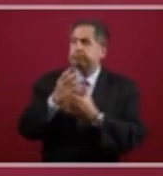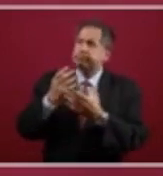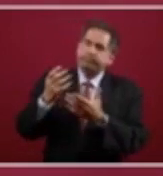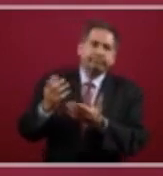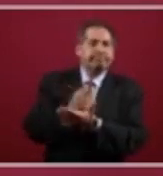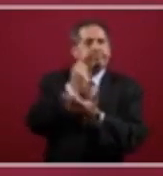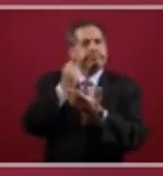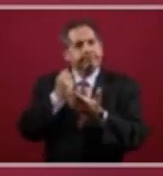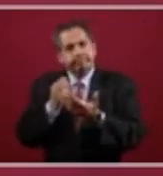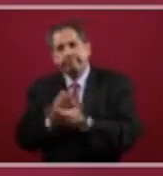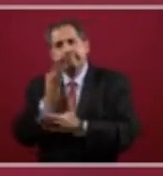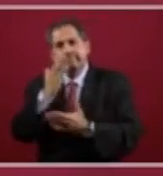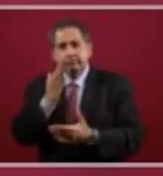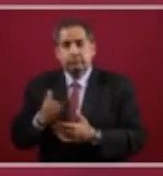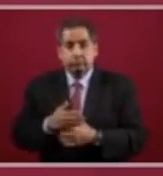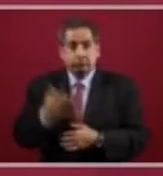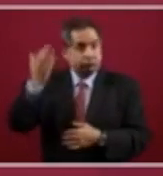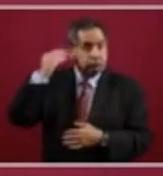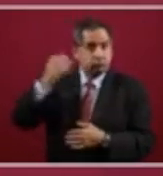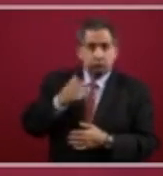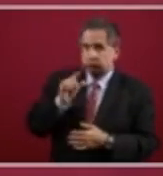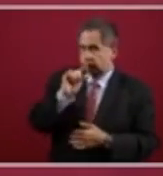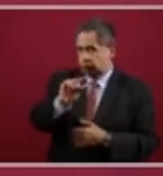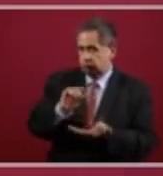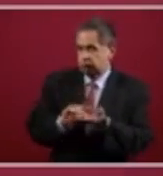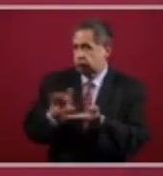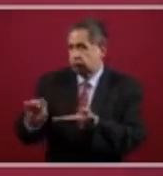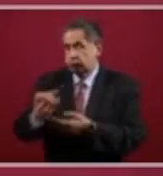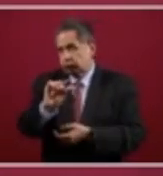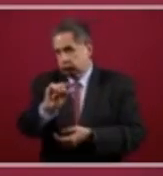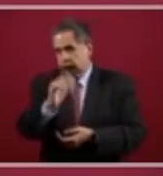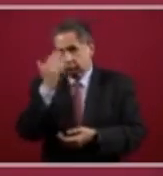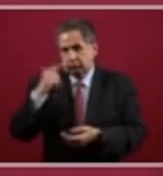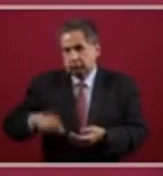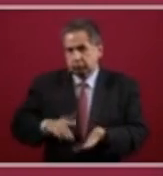y con muy poco apoyo del gobierno.